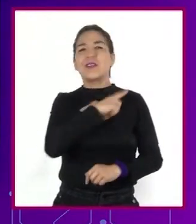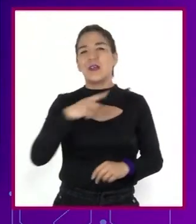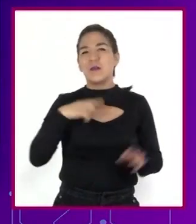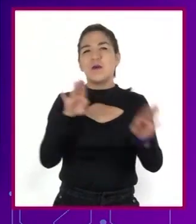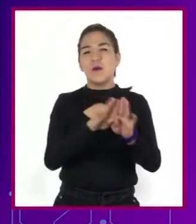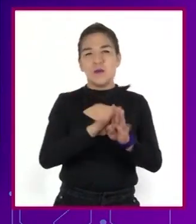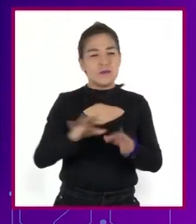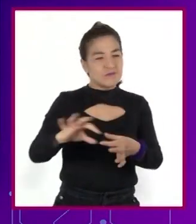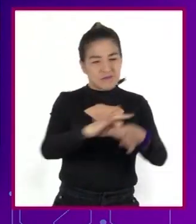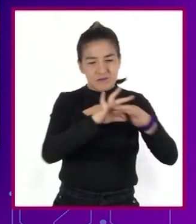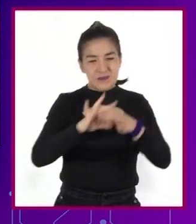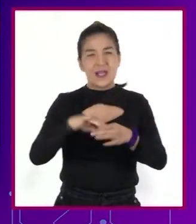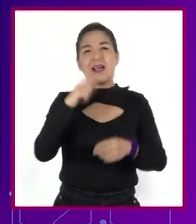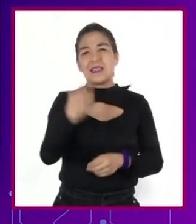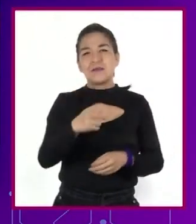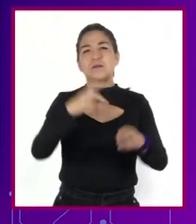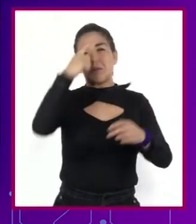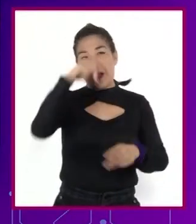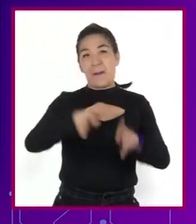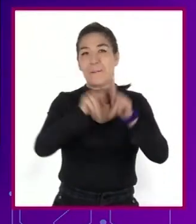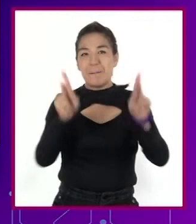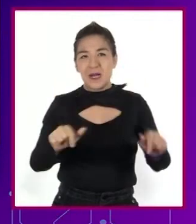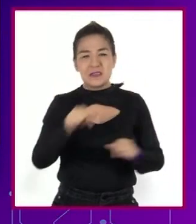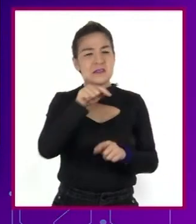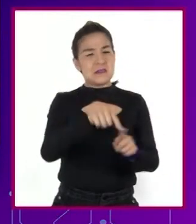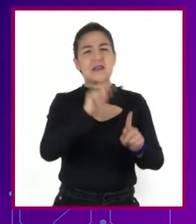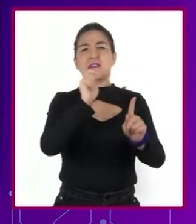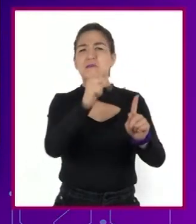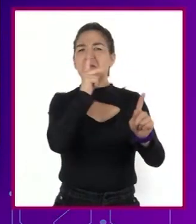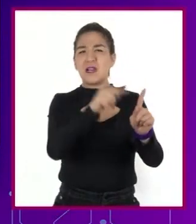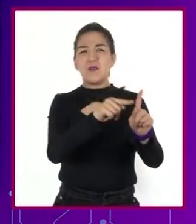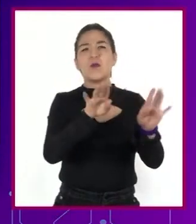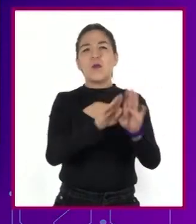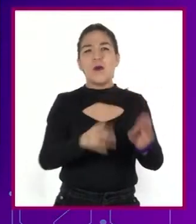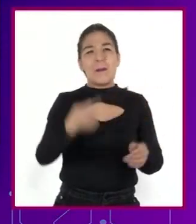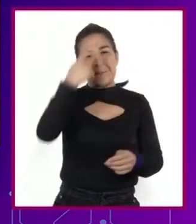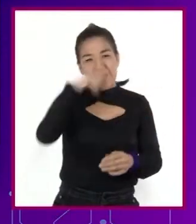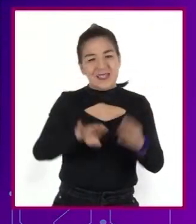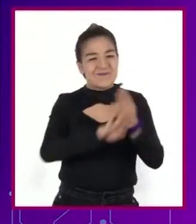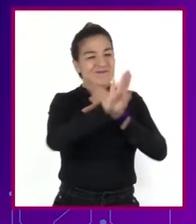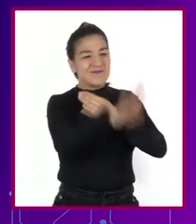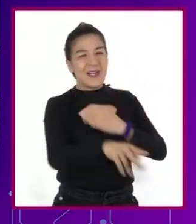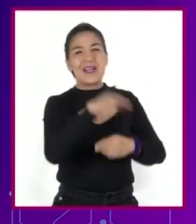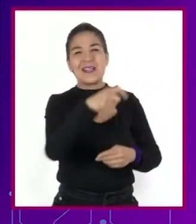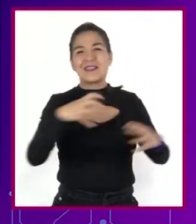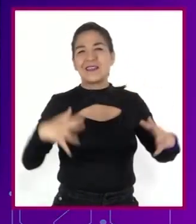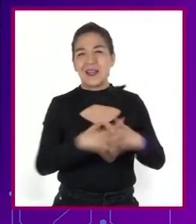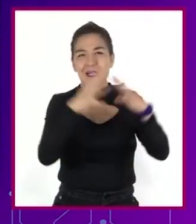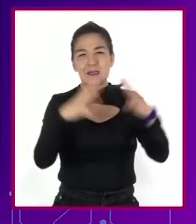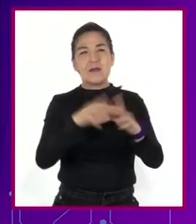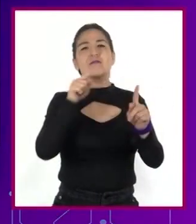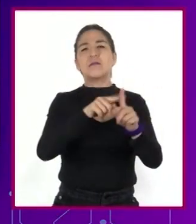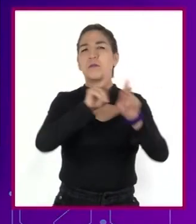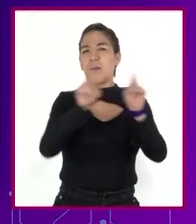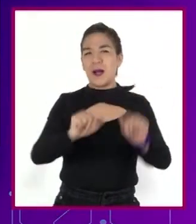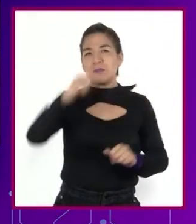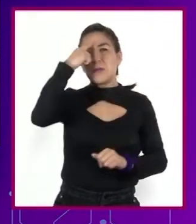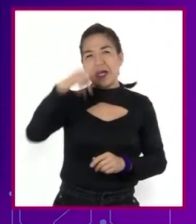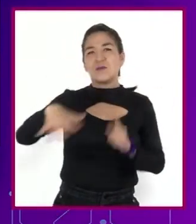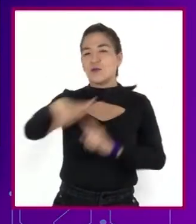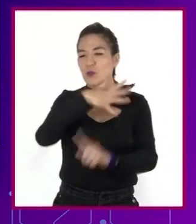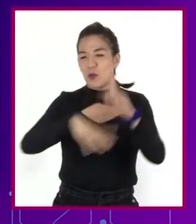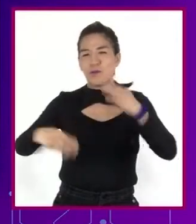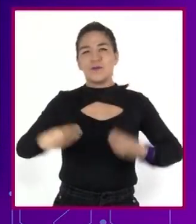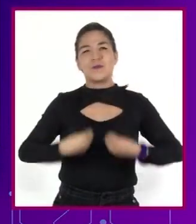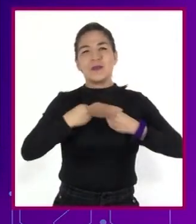la paz, la cual no solo es entendida como una ausencia de guerra, sino como el vivir en democracia. La